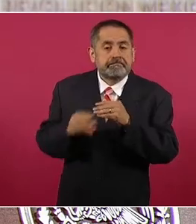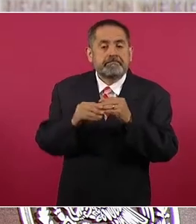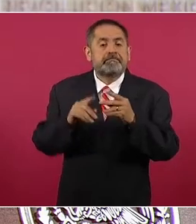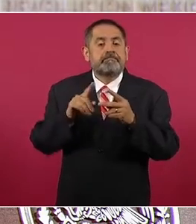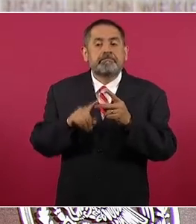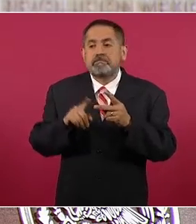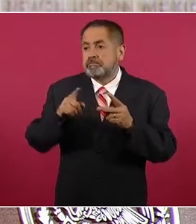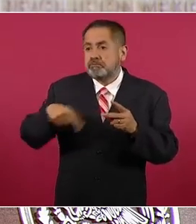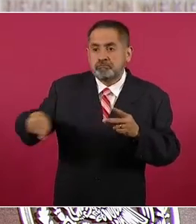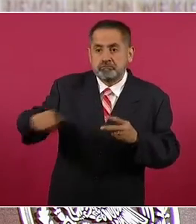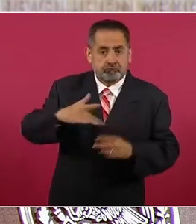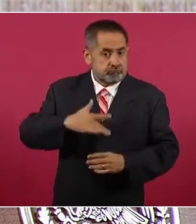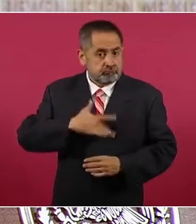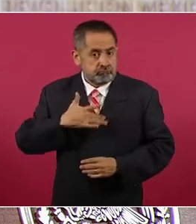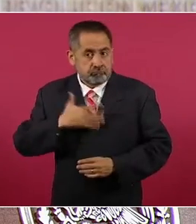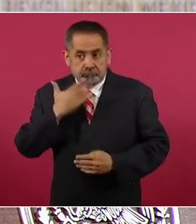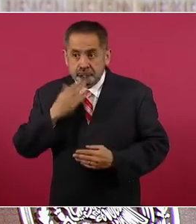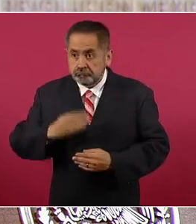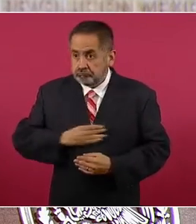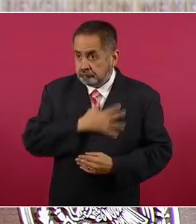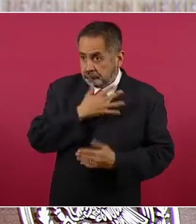el bienestar.